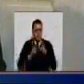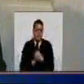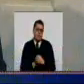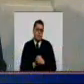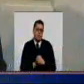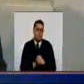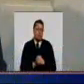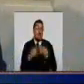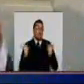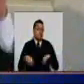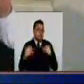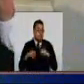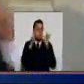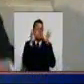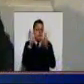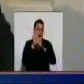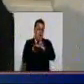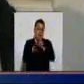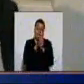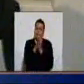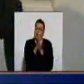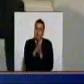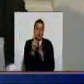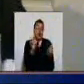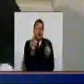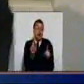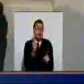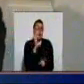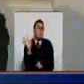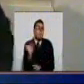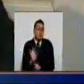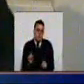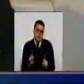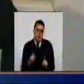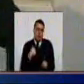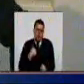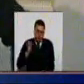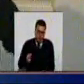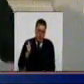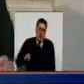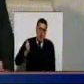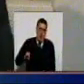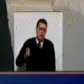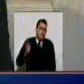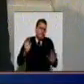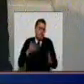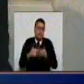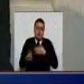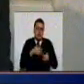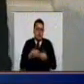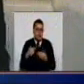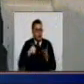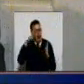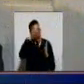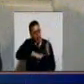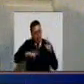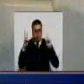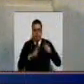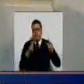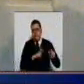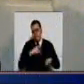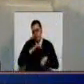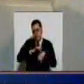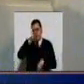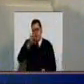Estamos hablando de cosas mayúsculas. Y ojo, este es un detalle, yo no soy abogado, repito, pero le toca a uno aquí estudiar de todo. Existe un